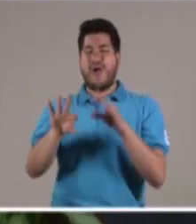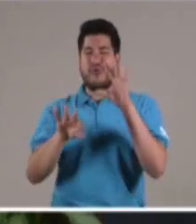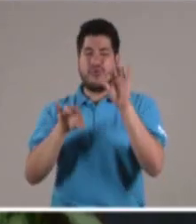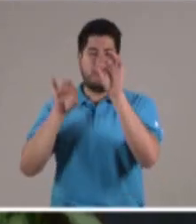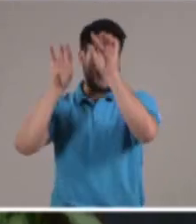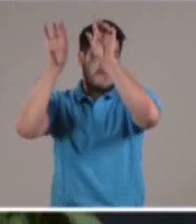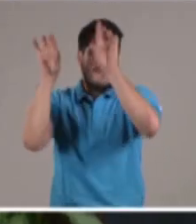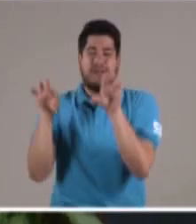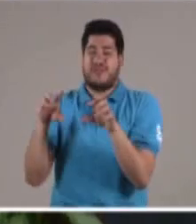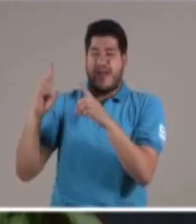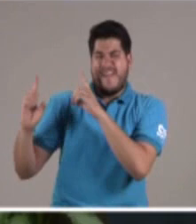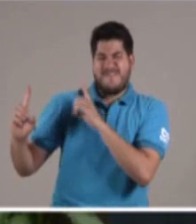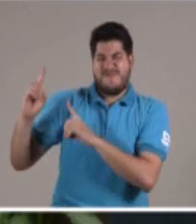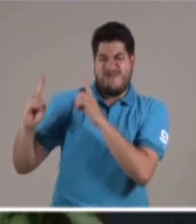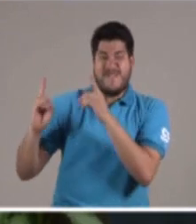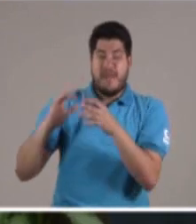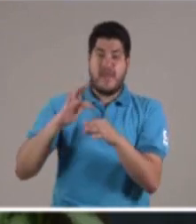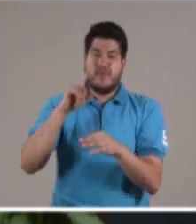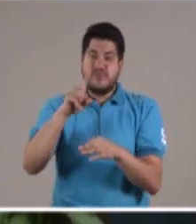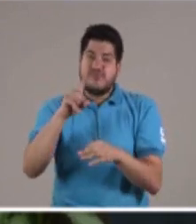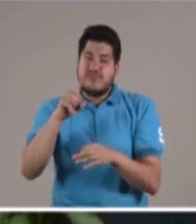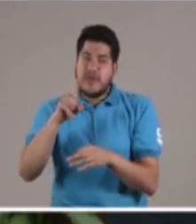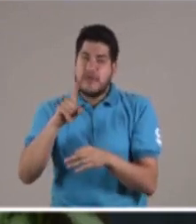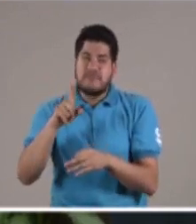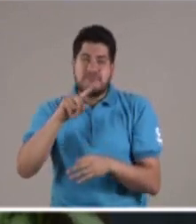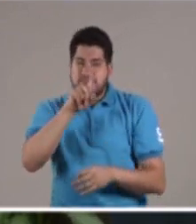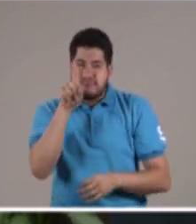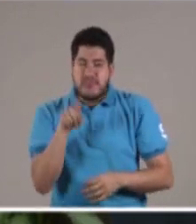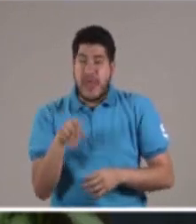pero se hizo evidente que lo enviaron